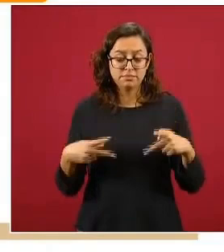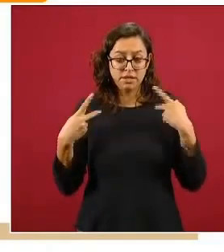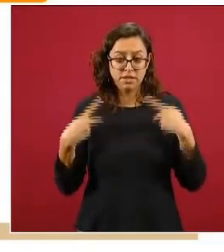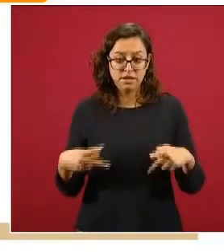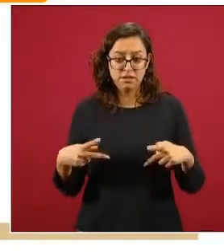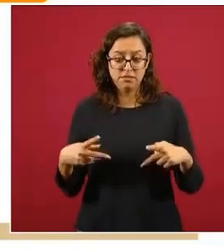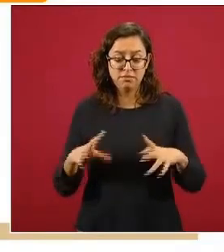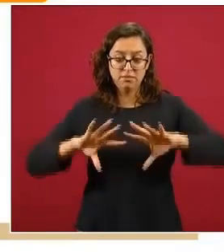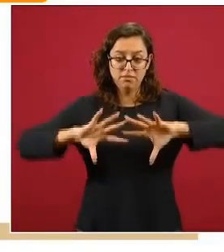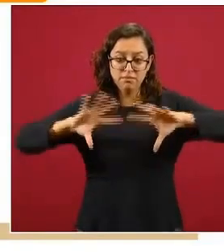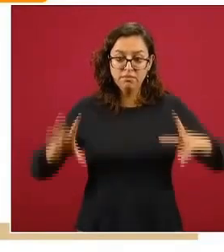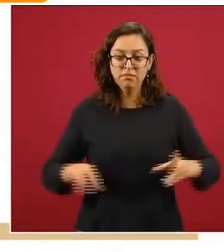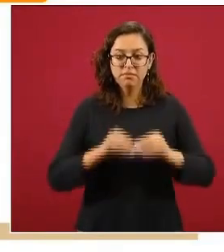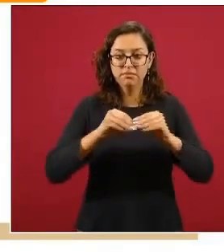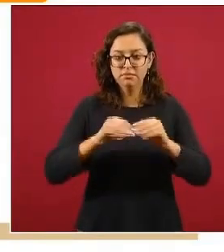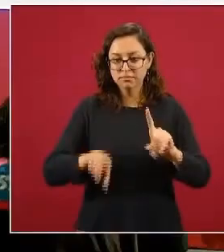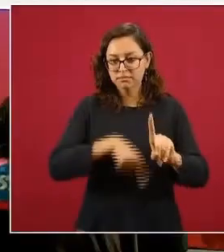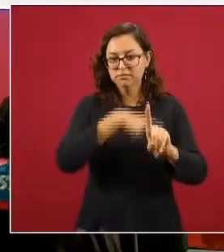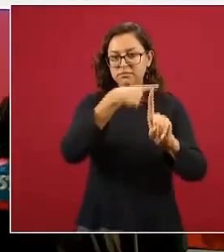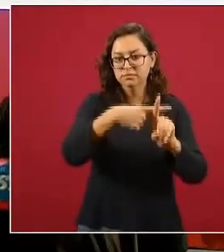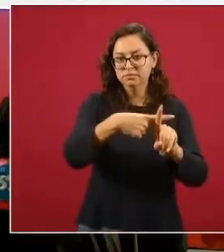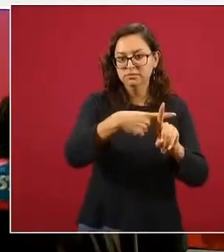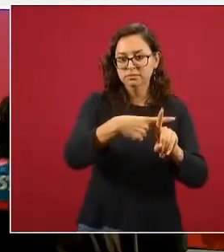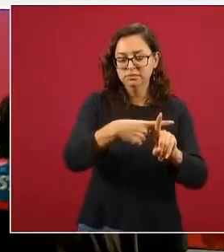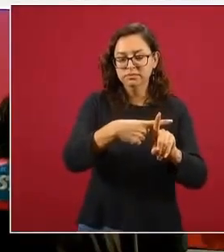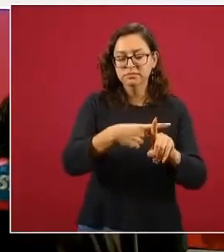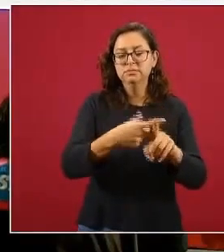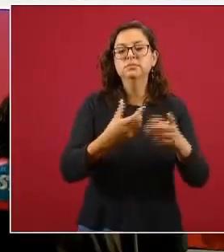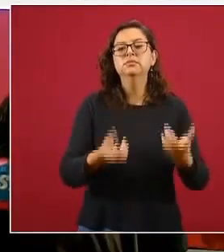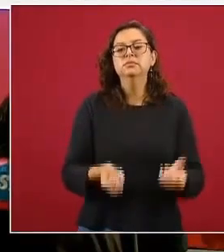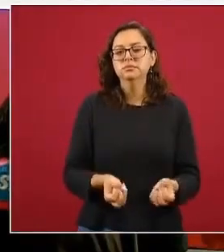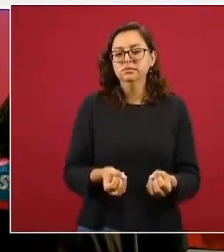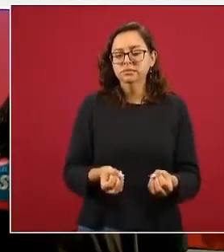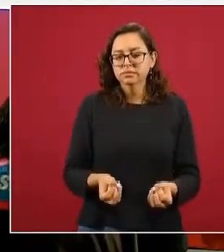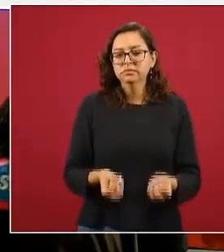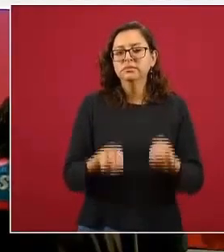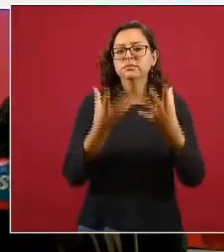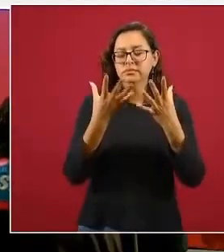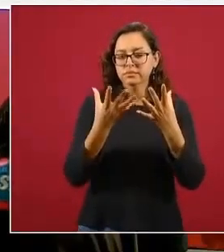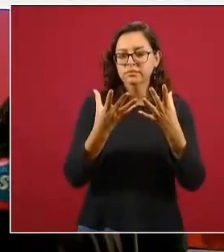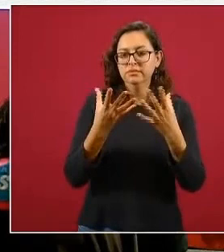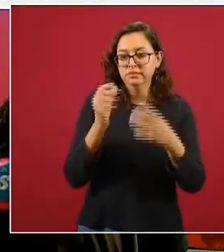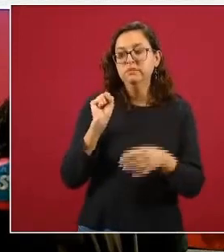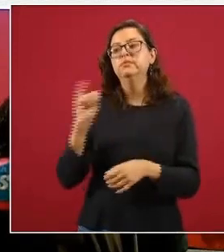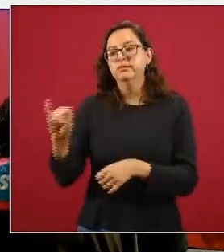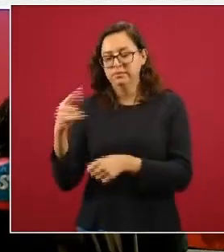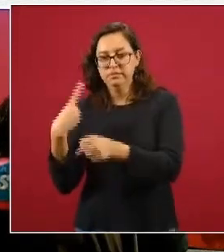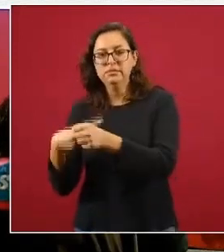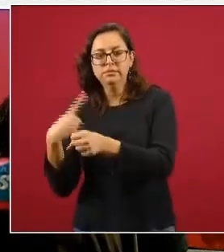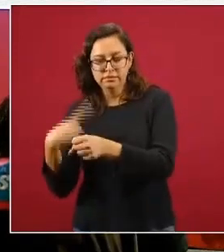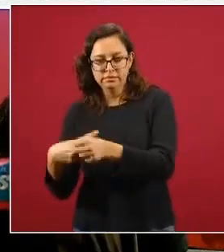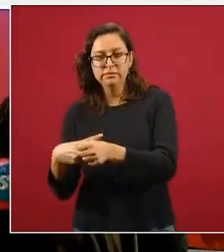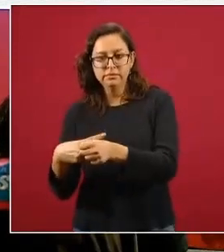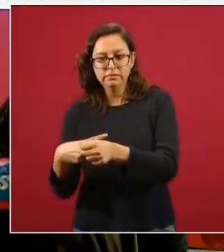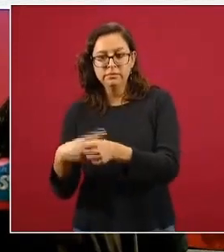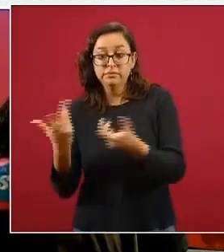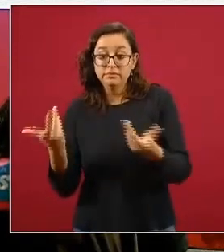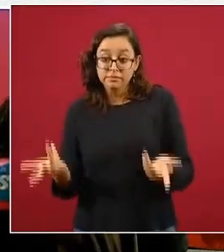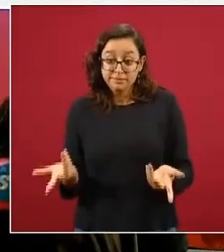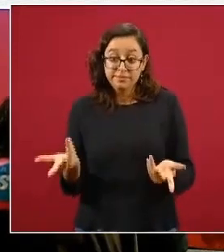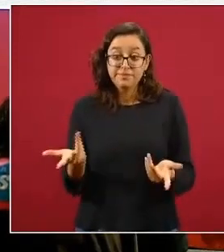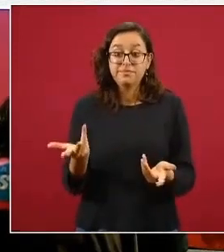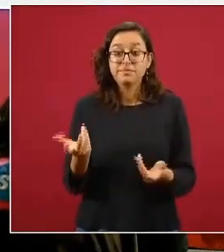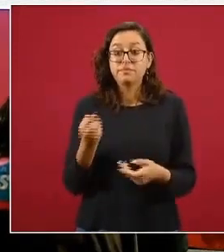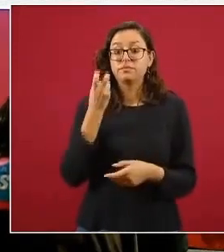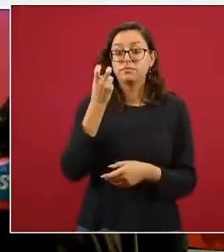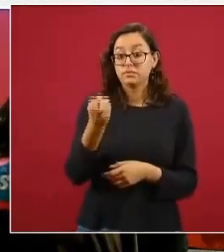número está sumado en la altura de esta columna, cuántas, qué proporción, qué porcentaje resultaron positivas. Y eso da lugar a lo que